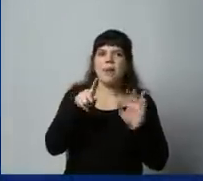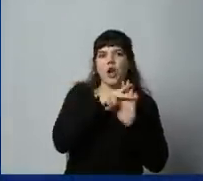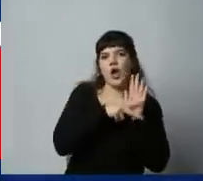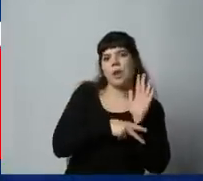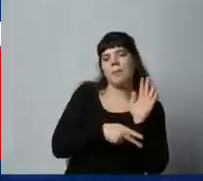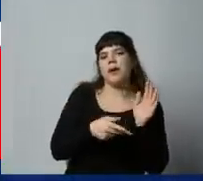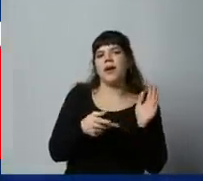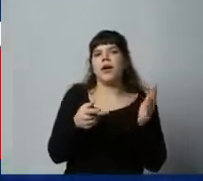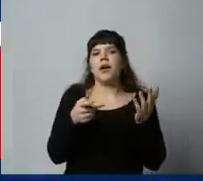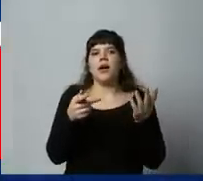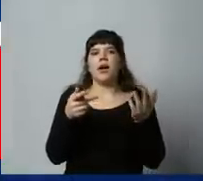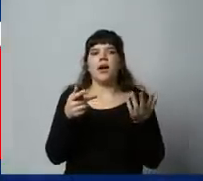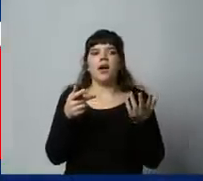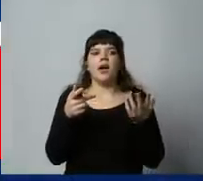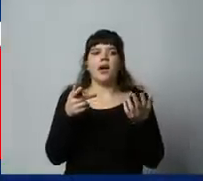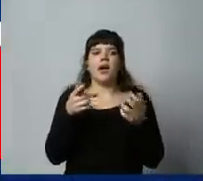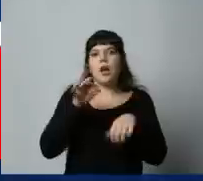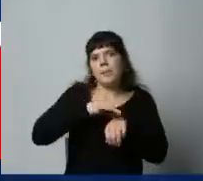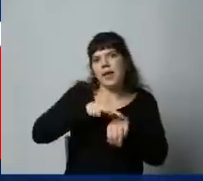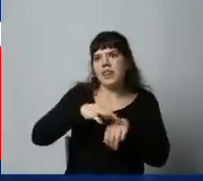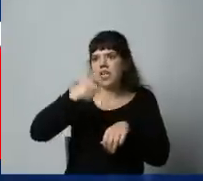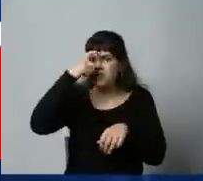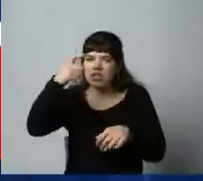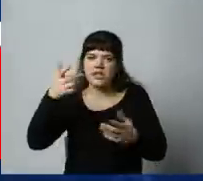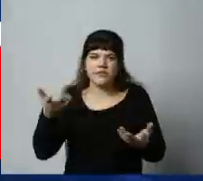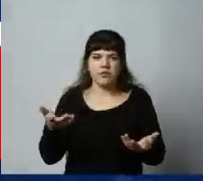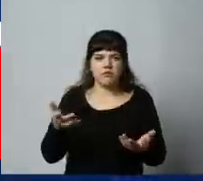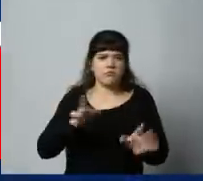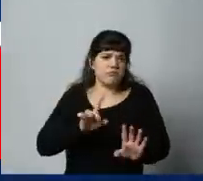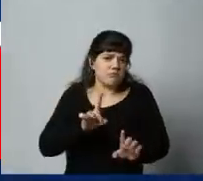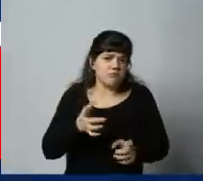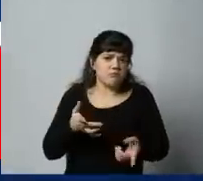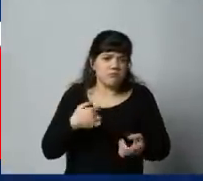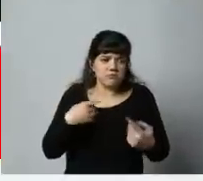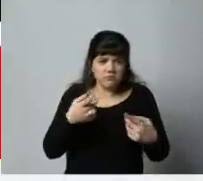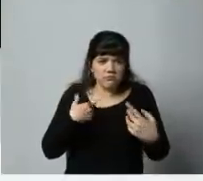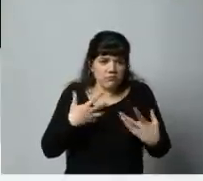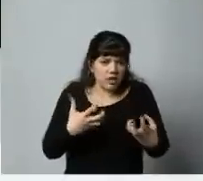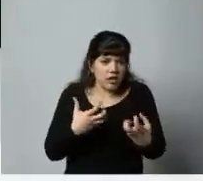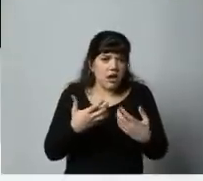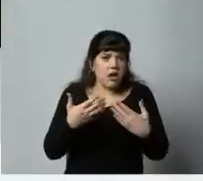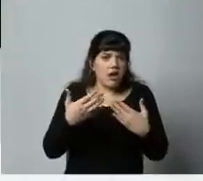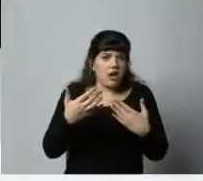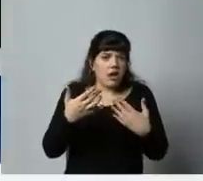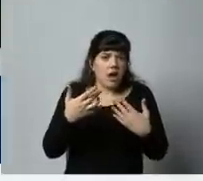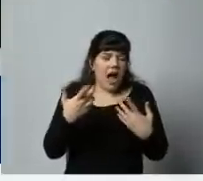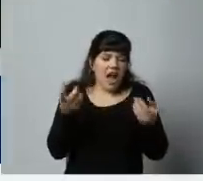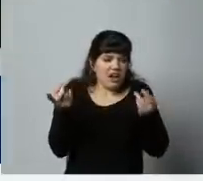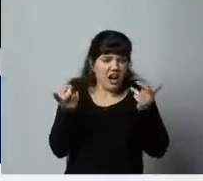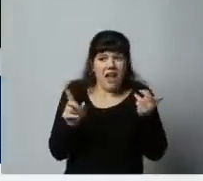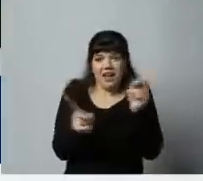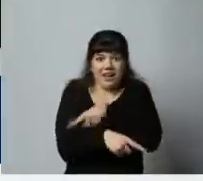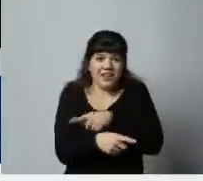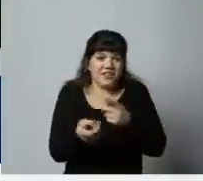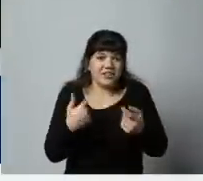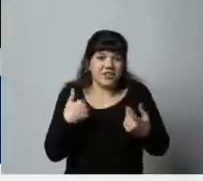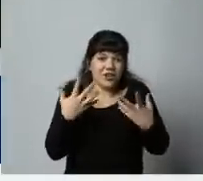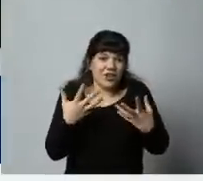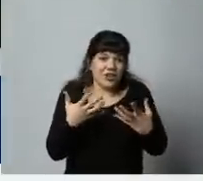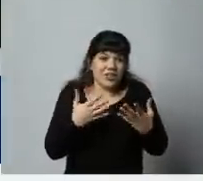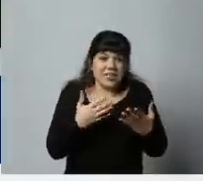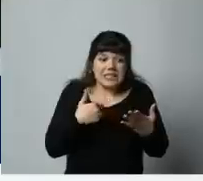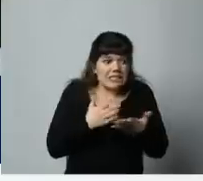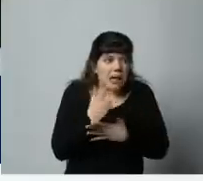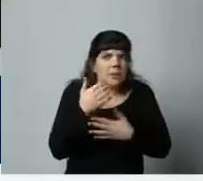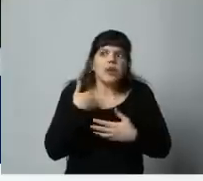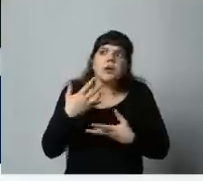poniendo los los científicos todo lo contrario Todo lo que hemos hecho ha sido asesorado de la primera palabra la